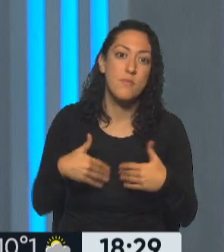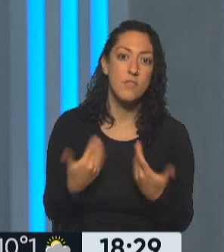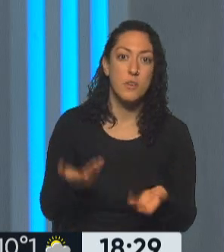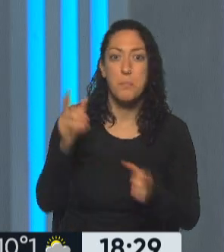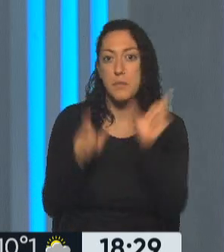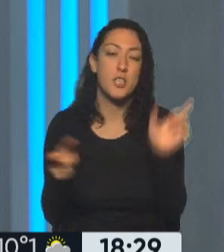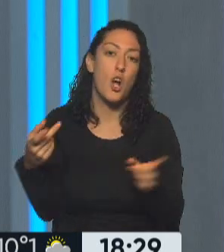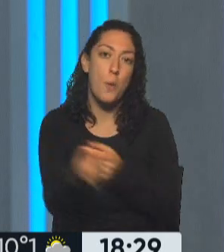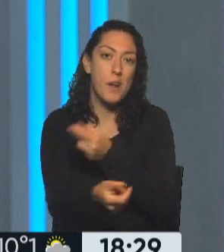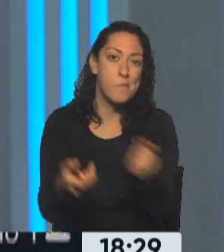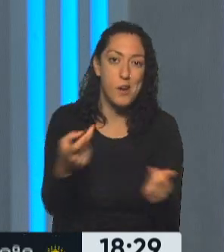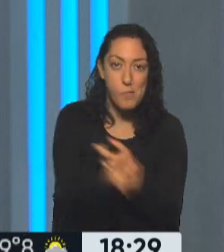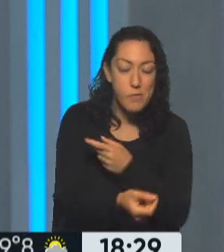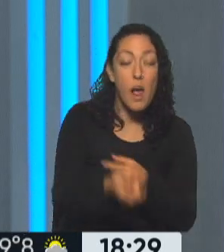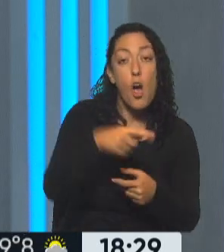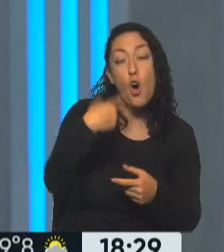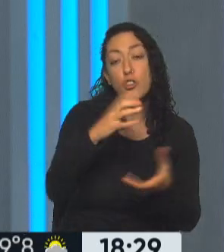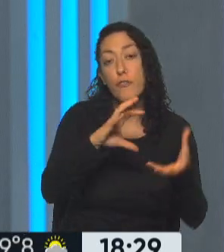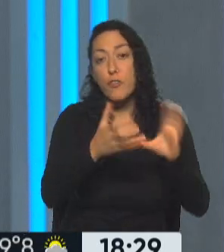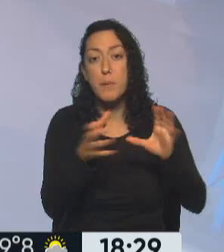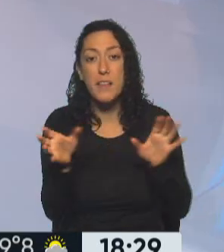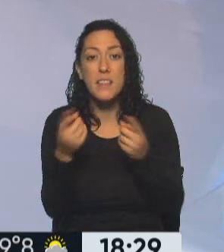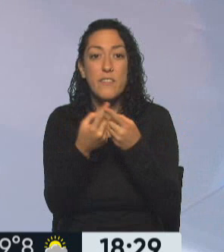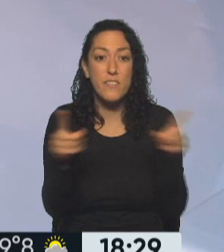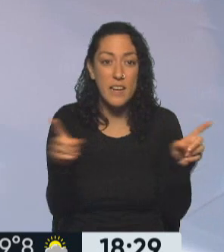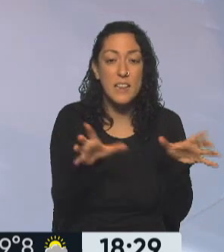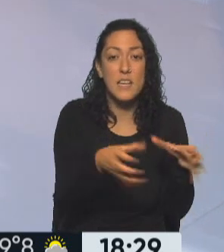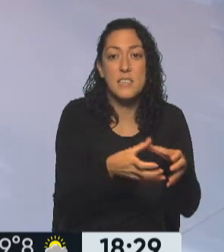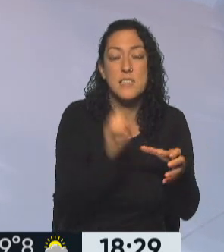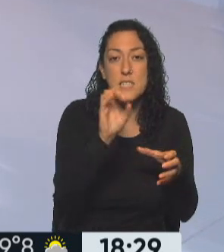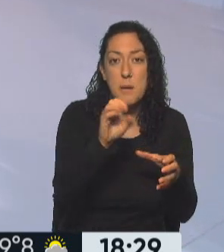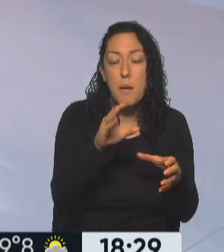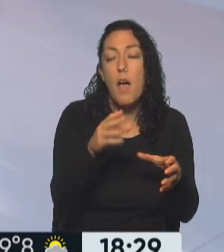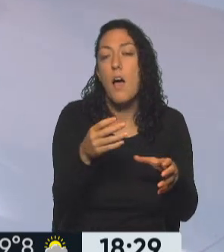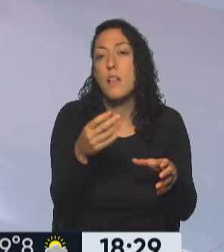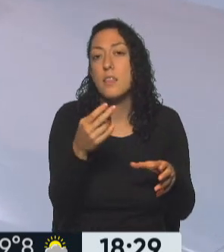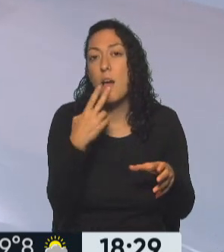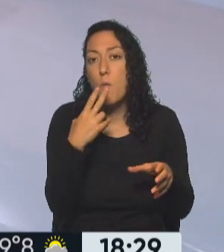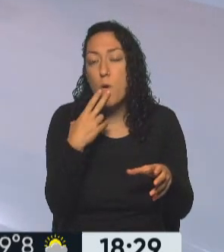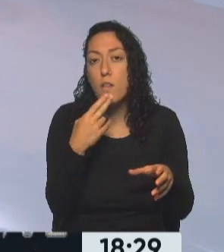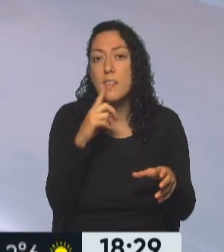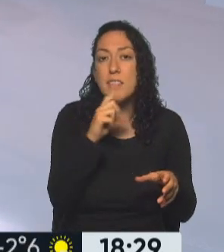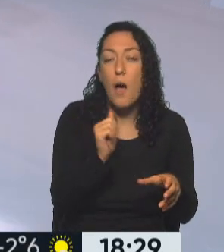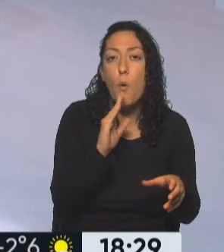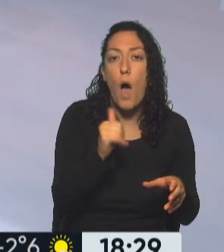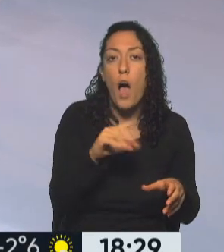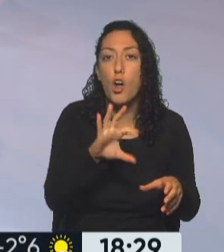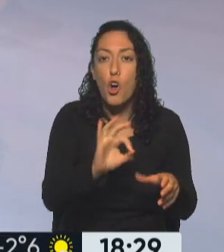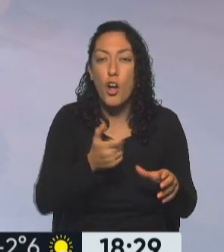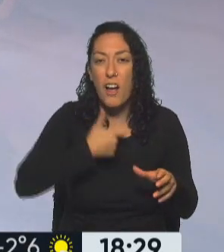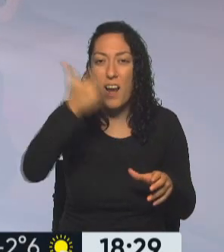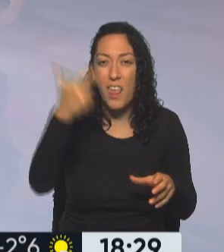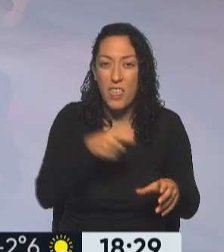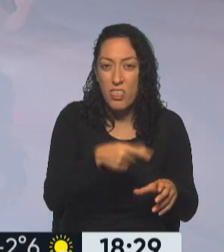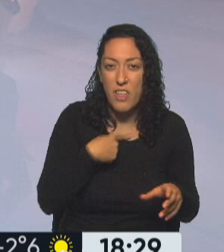Sí. Y hay una clase diferente que se llama producto de tabaco calentado, que es al que hace referencia la resolución del Ministerio de Salud de